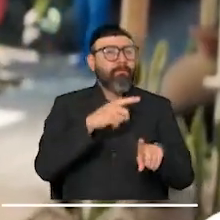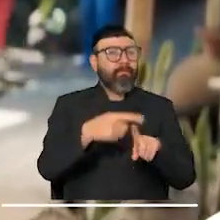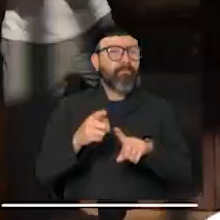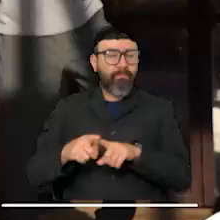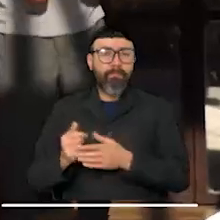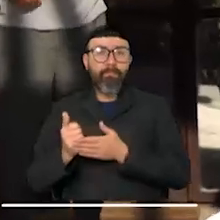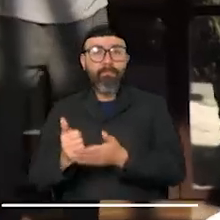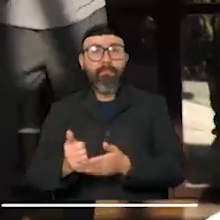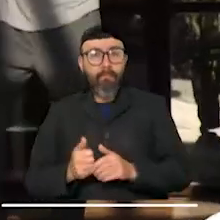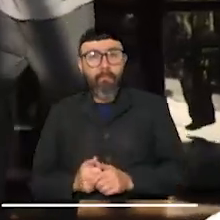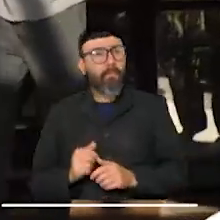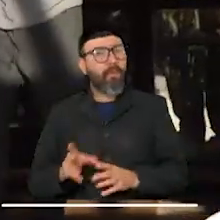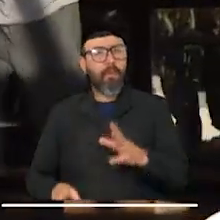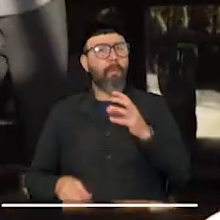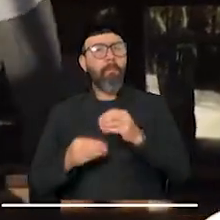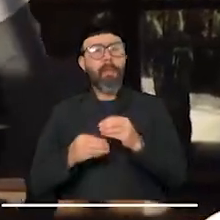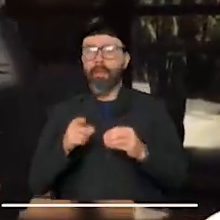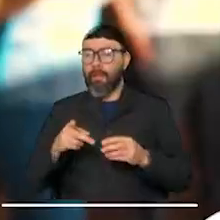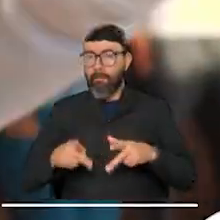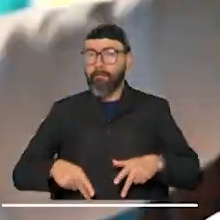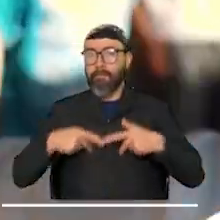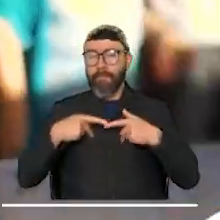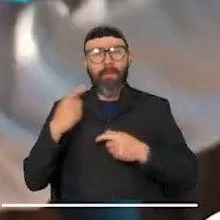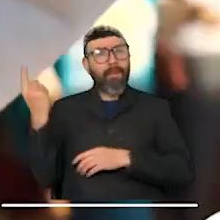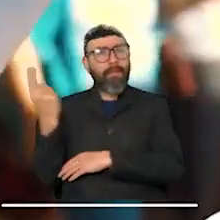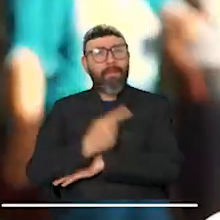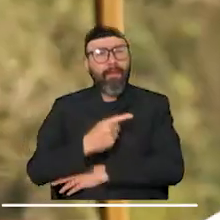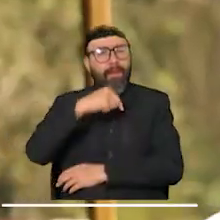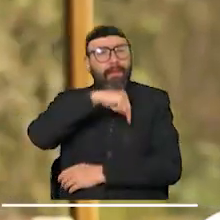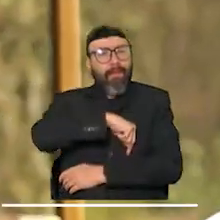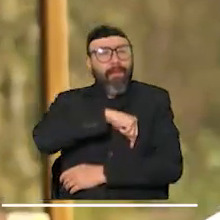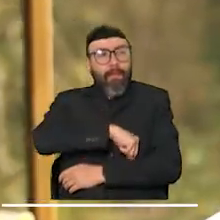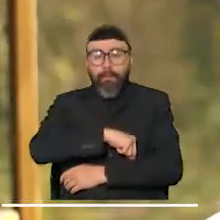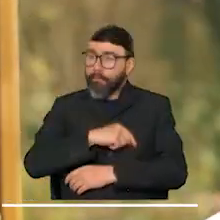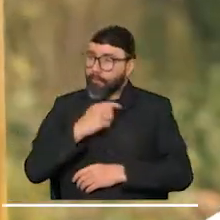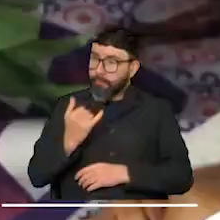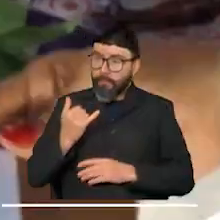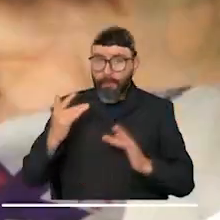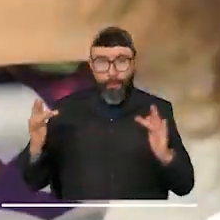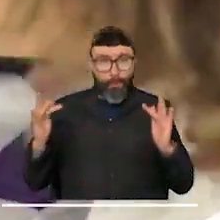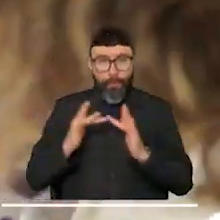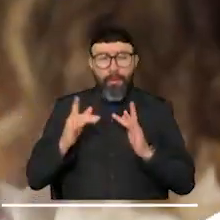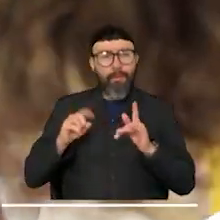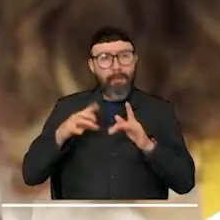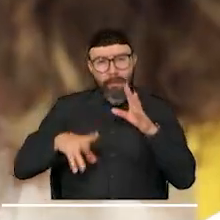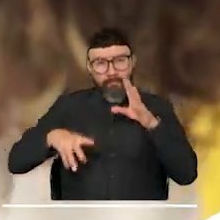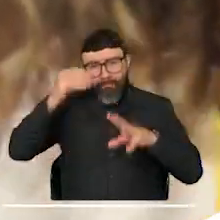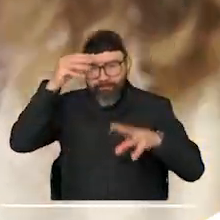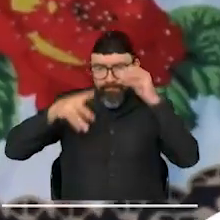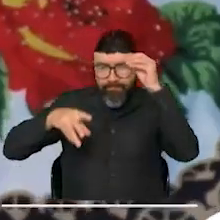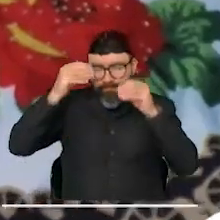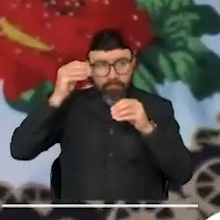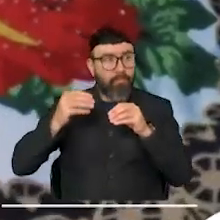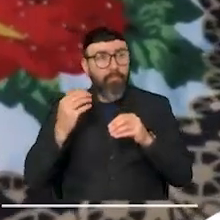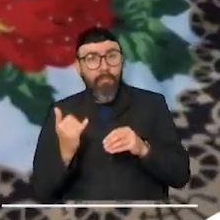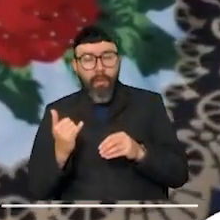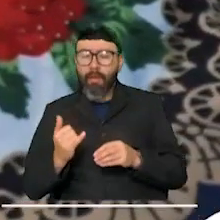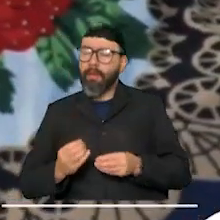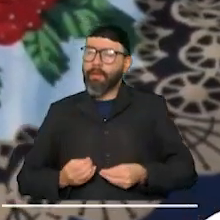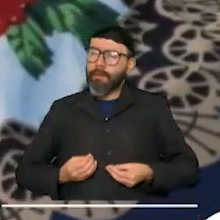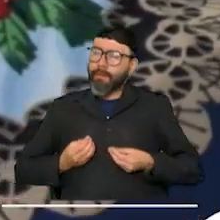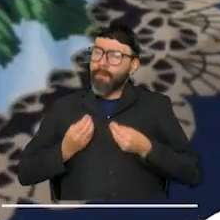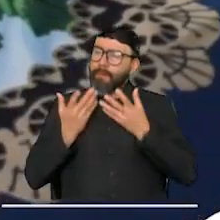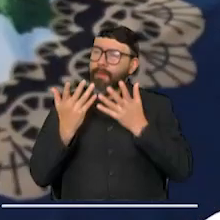además vive el día para tu alma una jornada de conexión y aprendizaje donde experimentarás